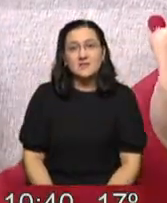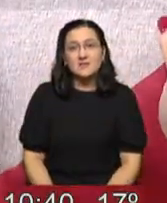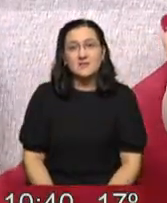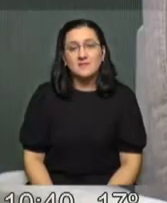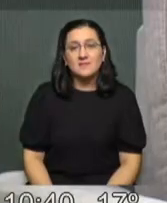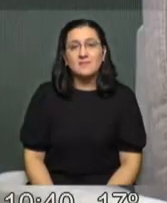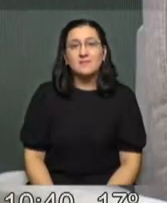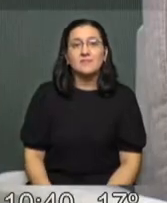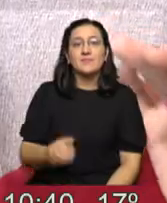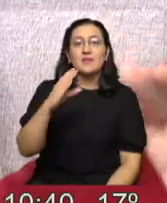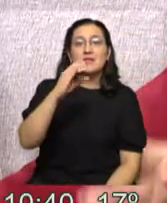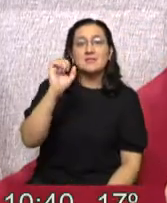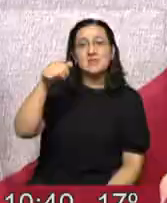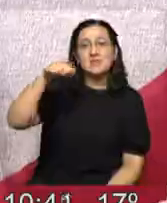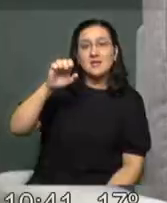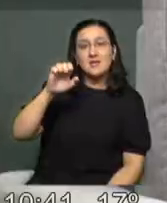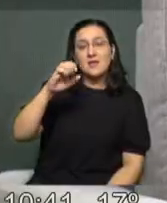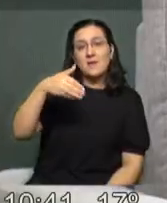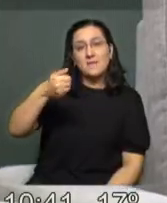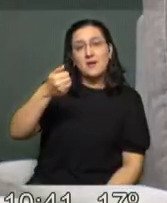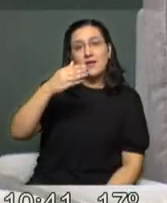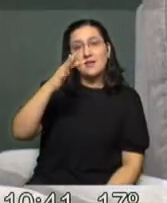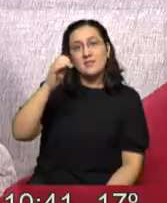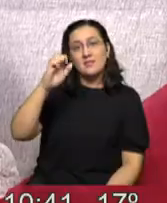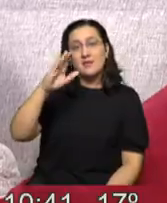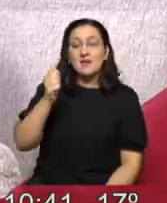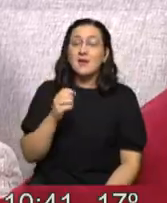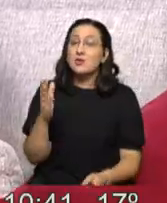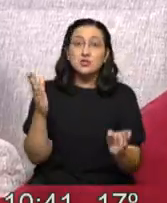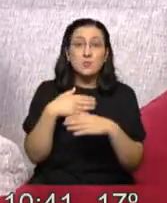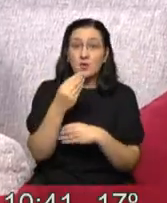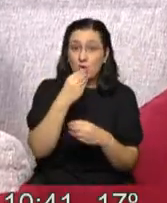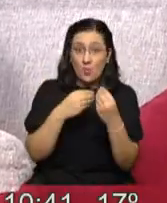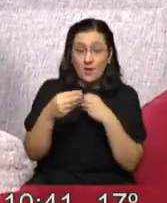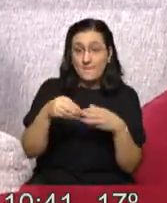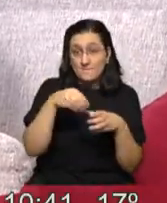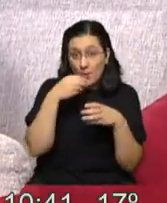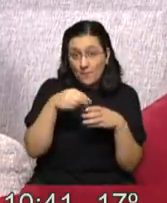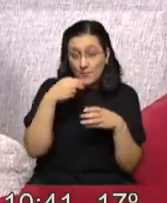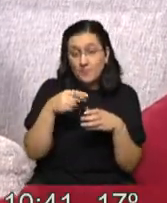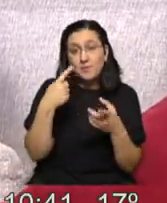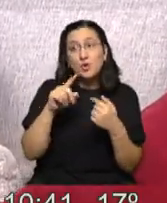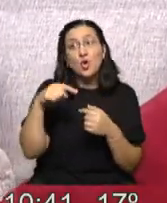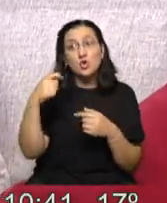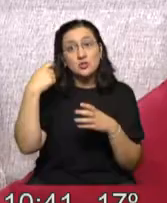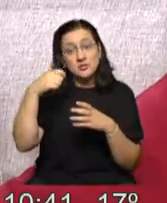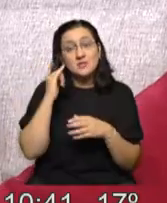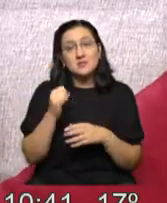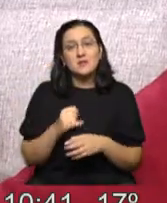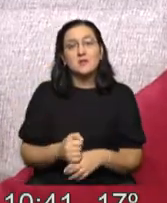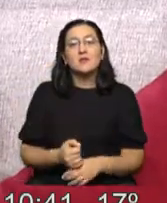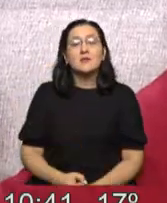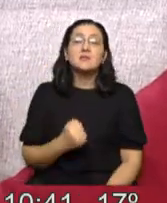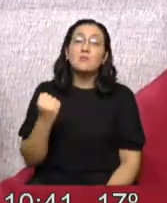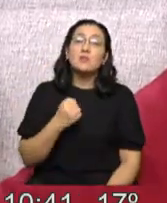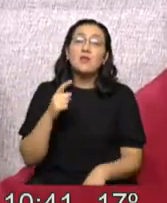no puedes comer pop. No, está prohibido. Pero en las otras sí. Sí, pero por eso te decía el tema del horario. Es importante a la hora que uno va al cine.